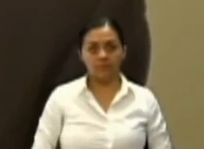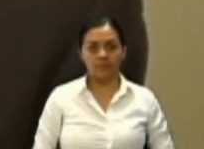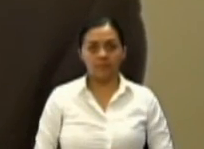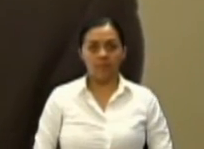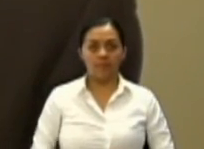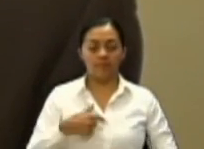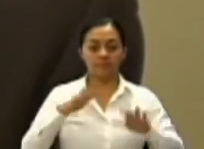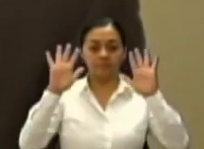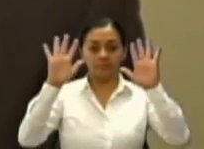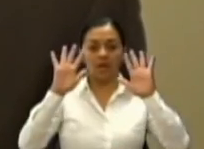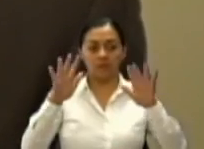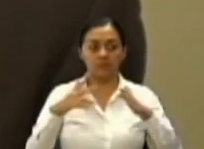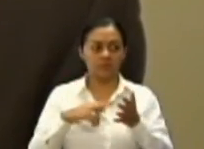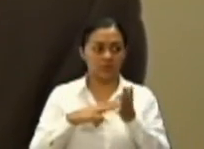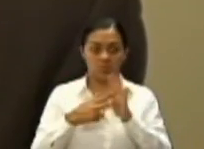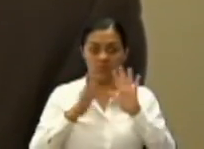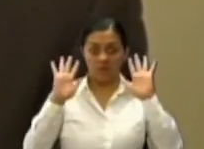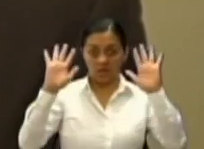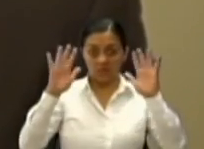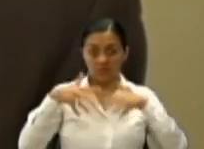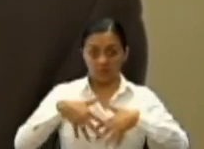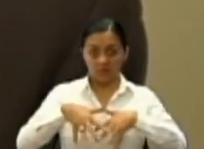marcha usted dice sería el colmo